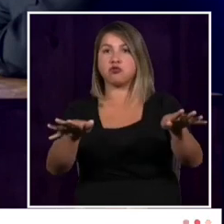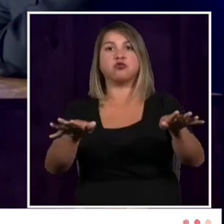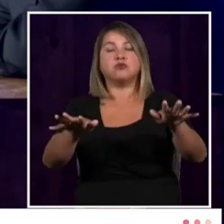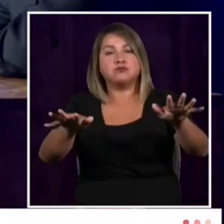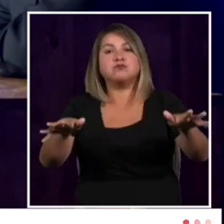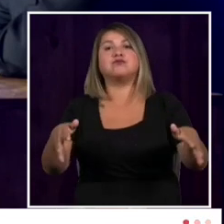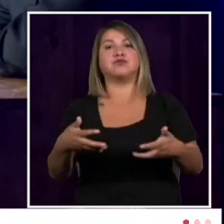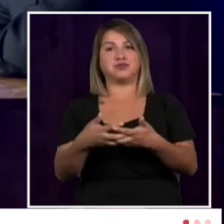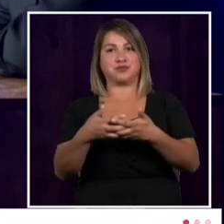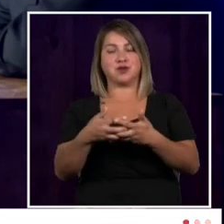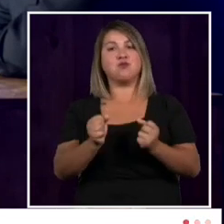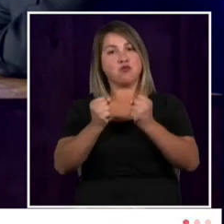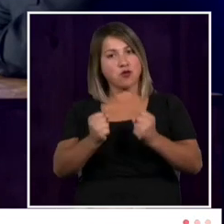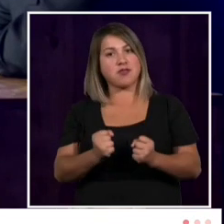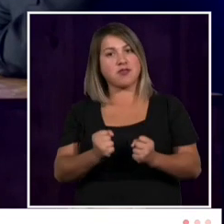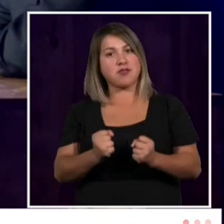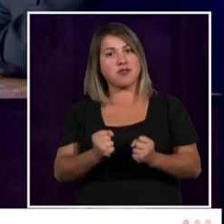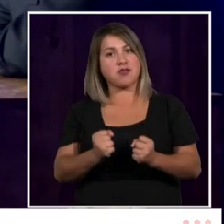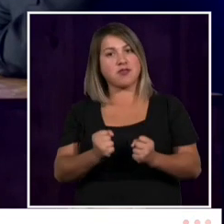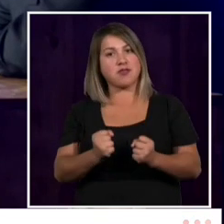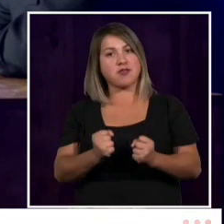con ese espíritu lo vamos a poder sacar adelante.